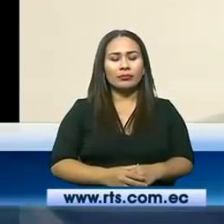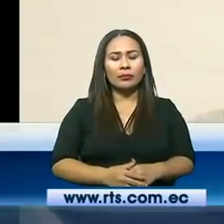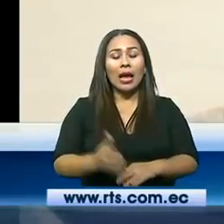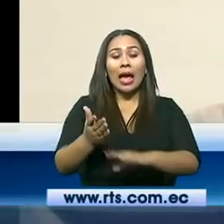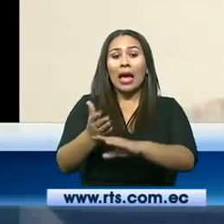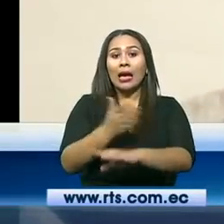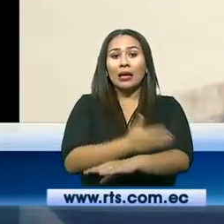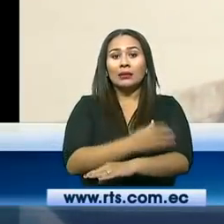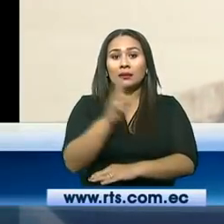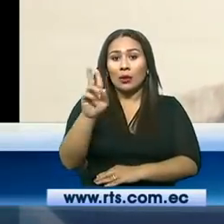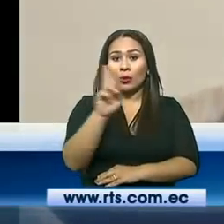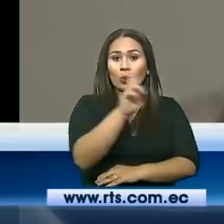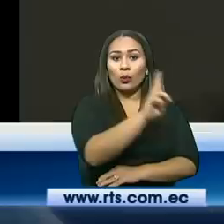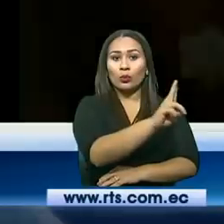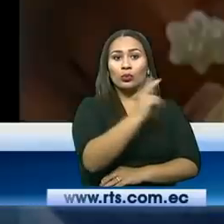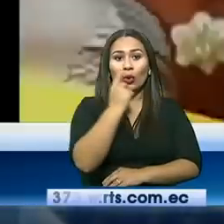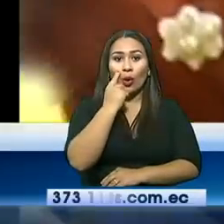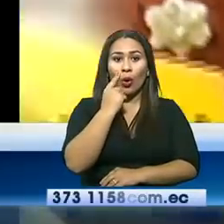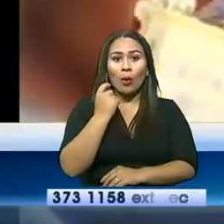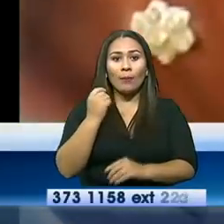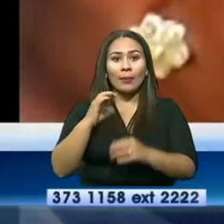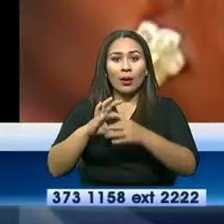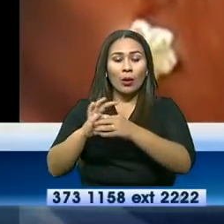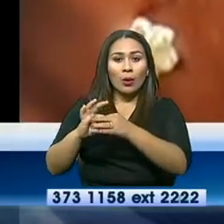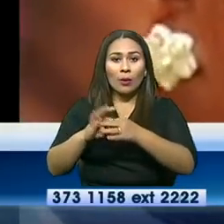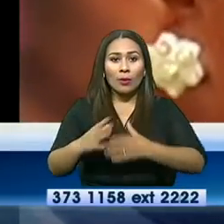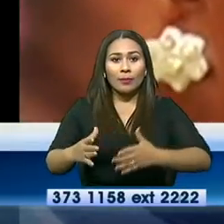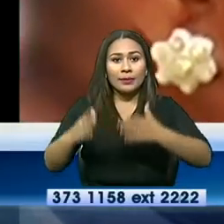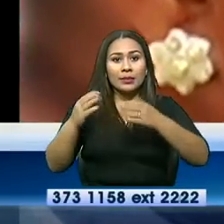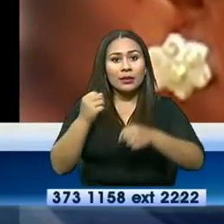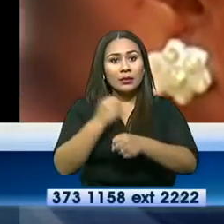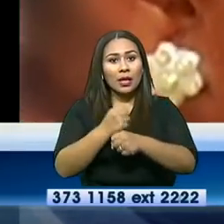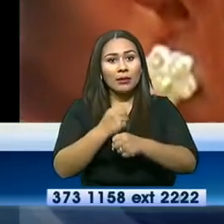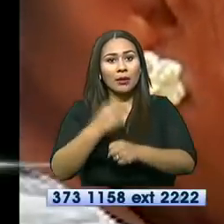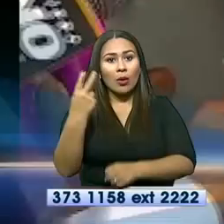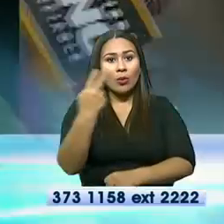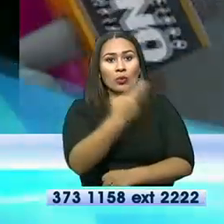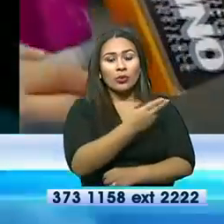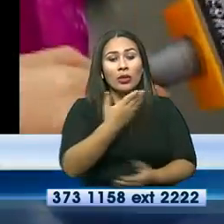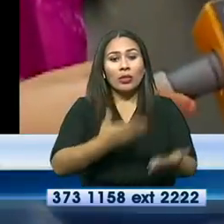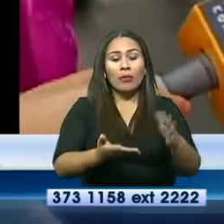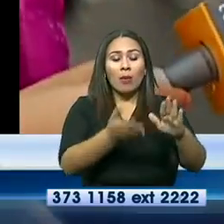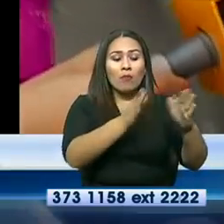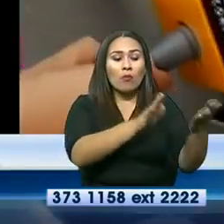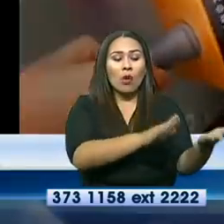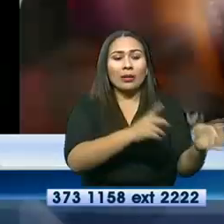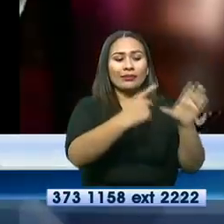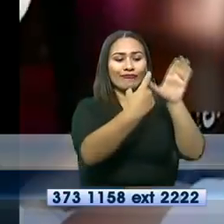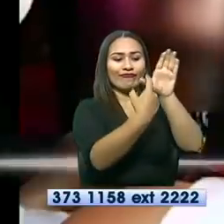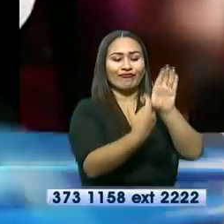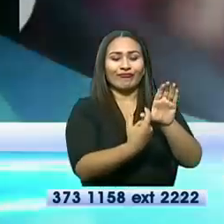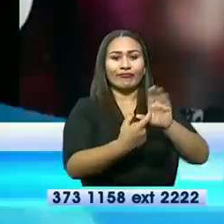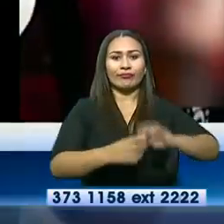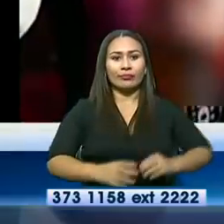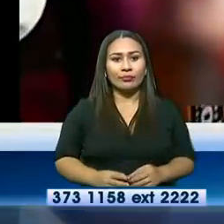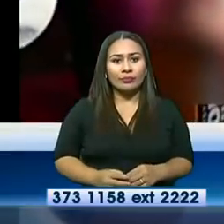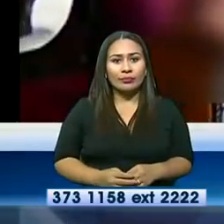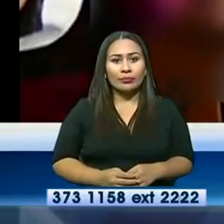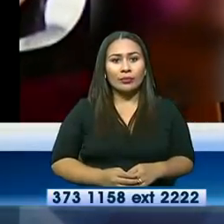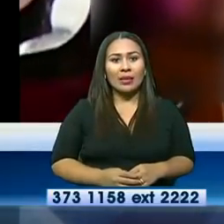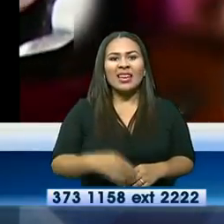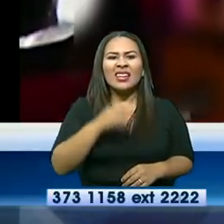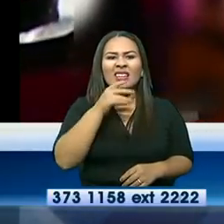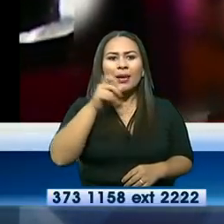Le dejó encerrado. Pero ya muerto, no encerrado ahí. Dejaron encerrado, no me... ¿Qué tiene que ver la persona que lo